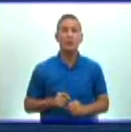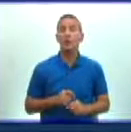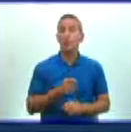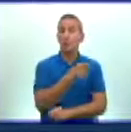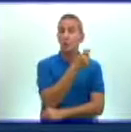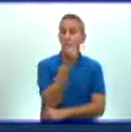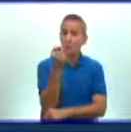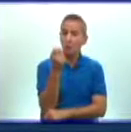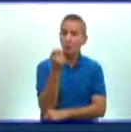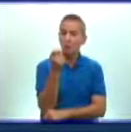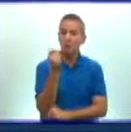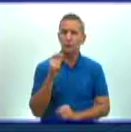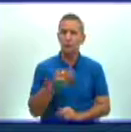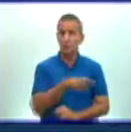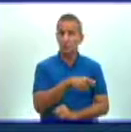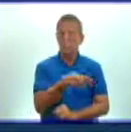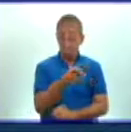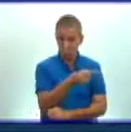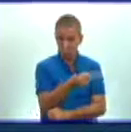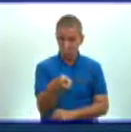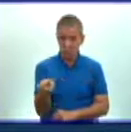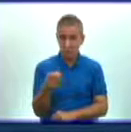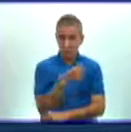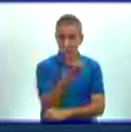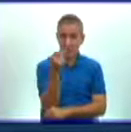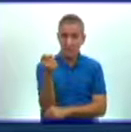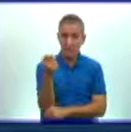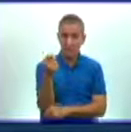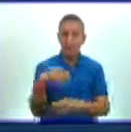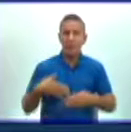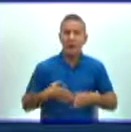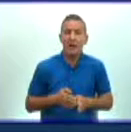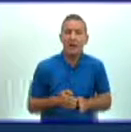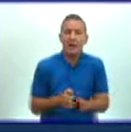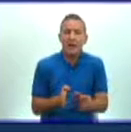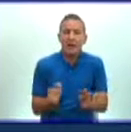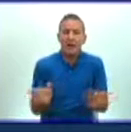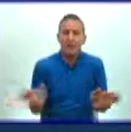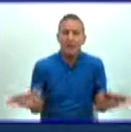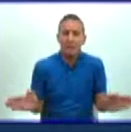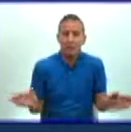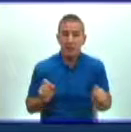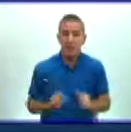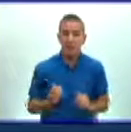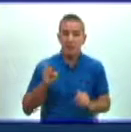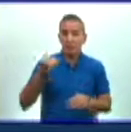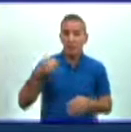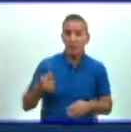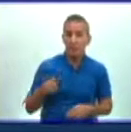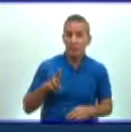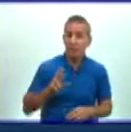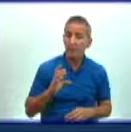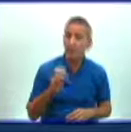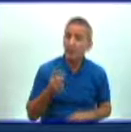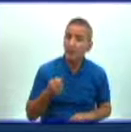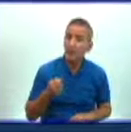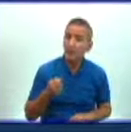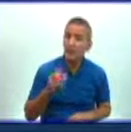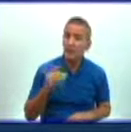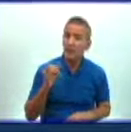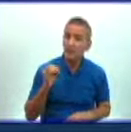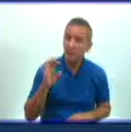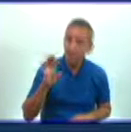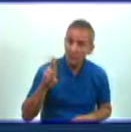pueden ampliar en los diferentes marcadores que pueden utilizar en su texto. El que tenga